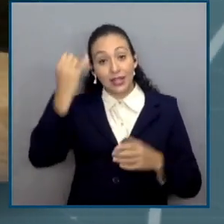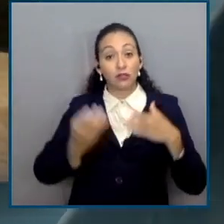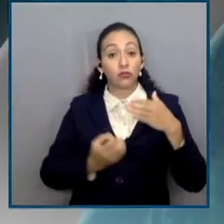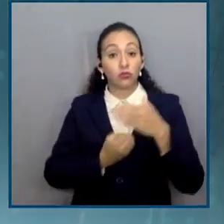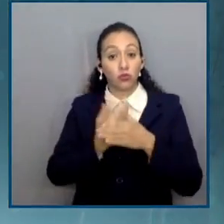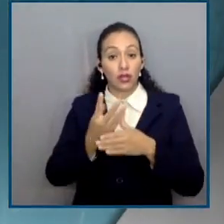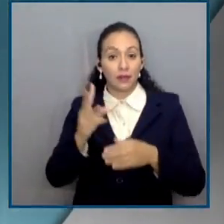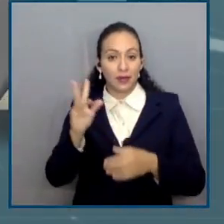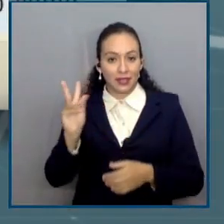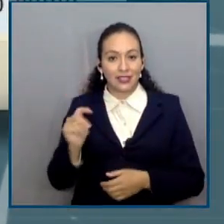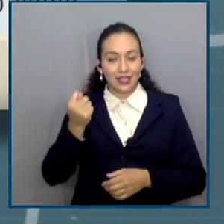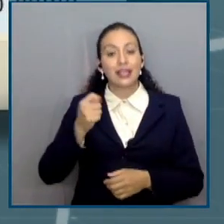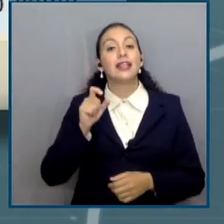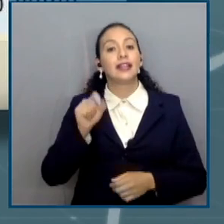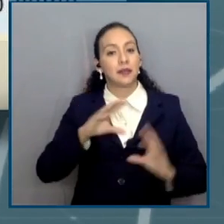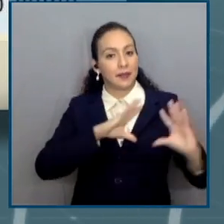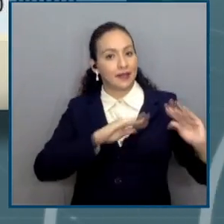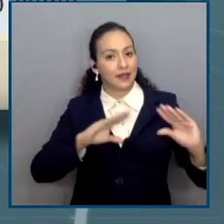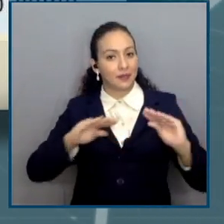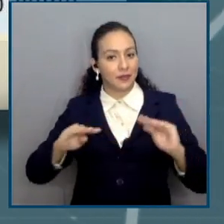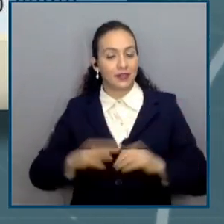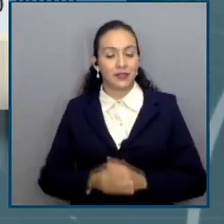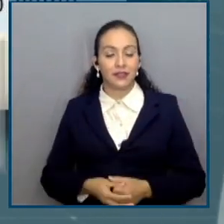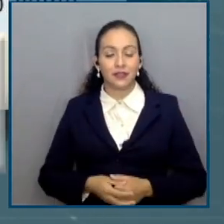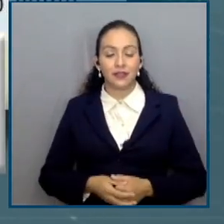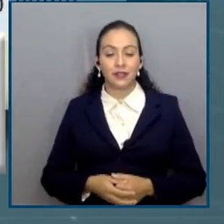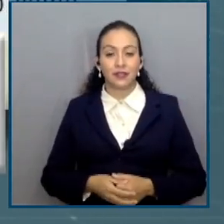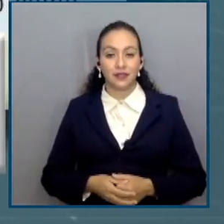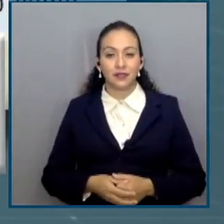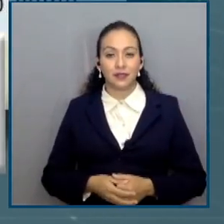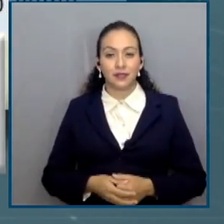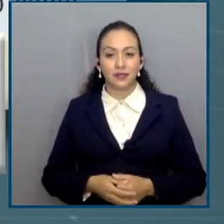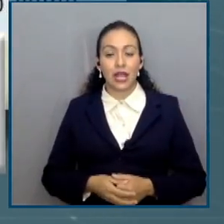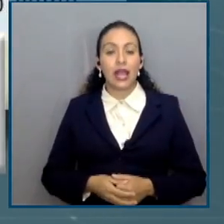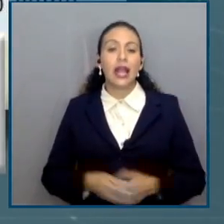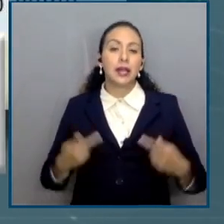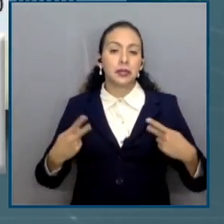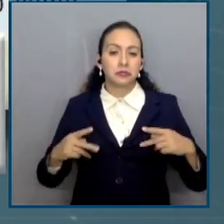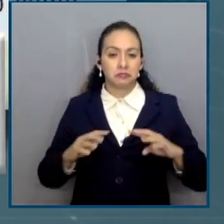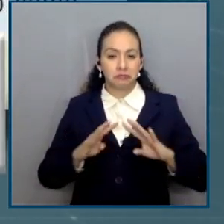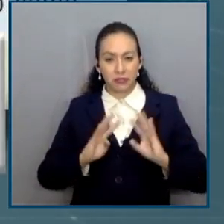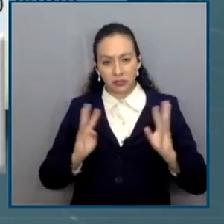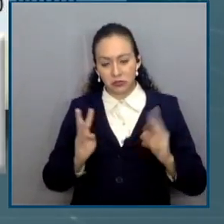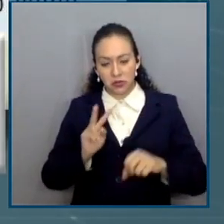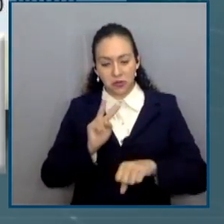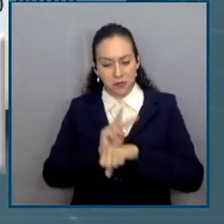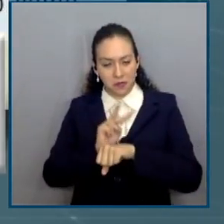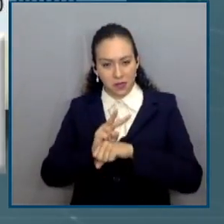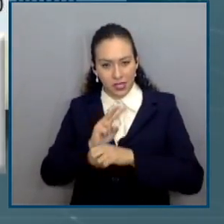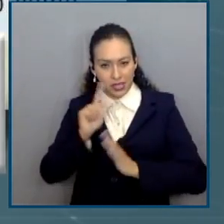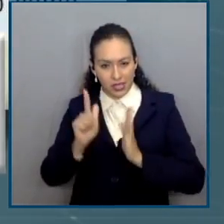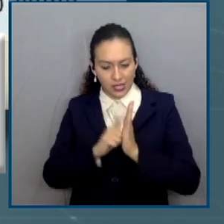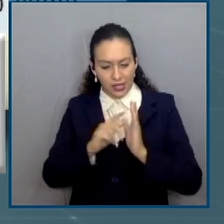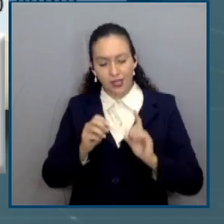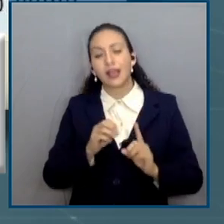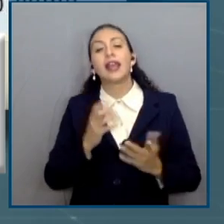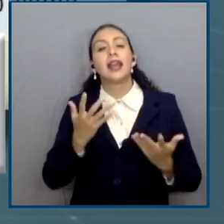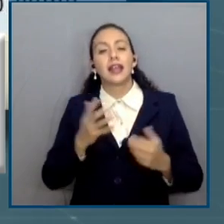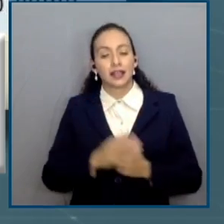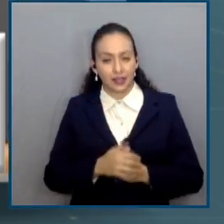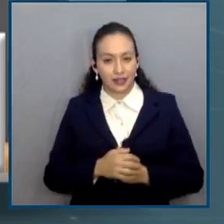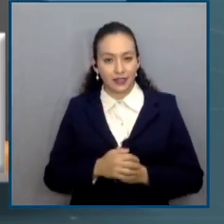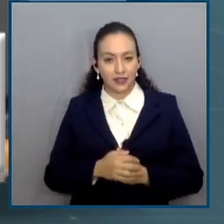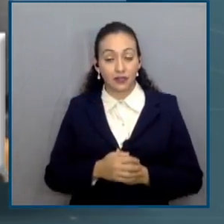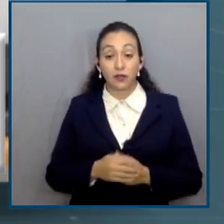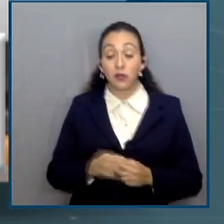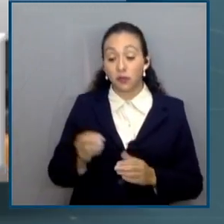capacitación. El Consejo de la Judicatura de Guanajuato publicó el acuerdo con el que se crean los juzgados primero, segundo